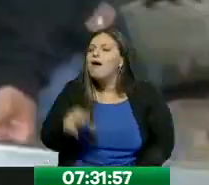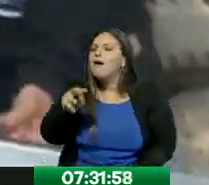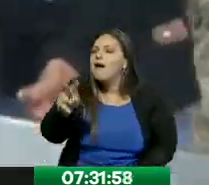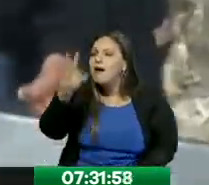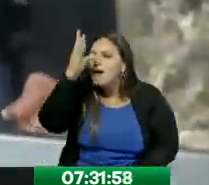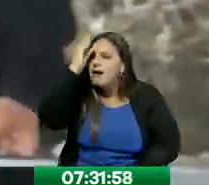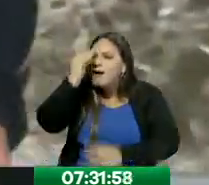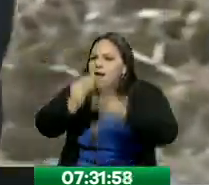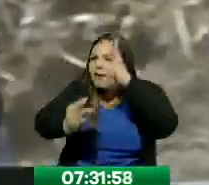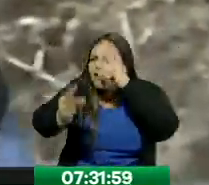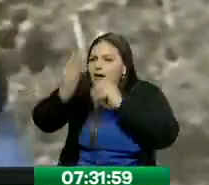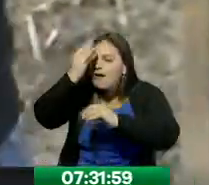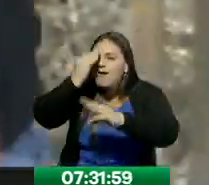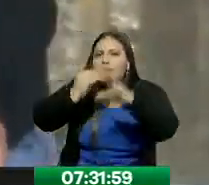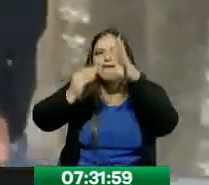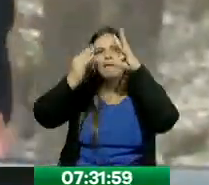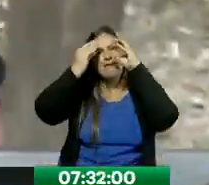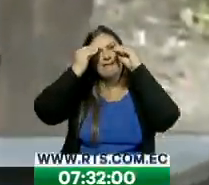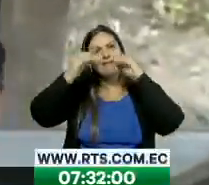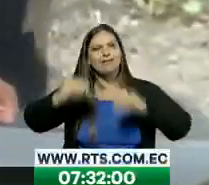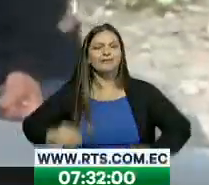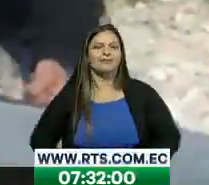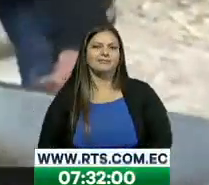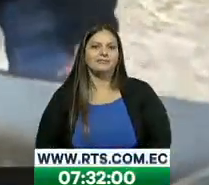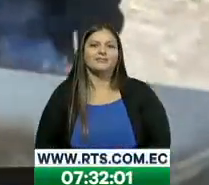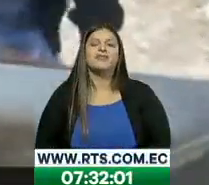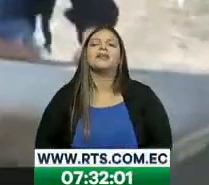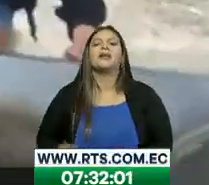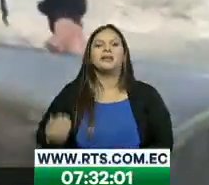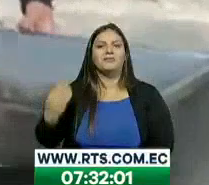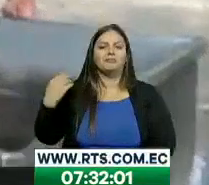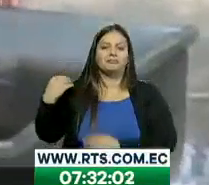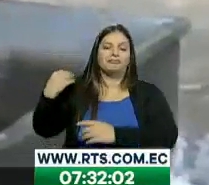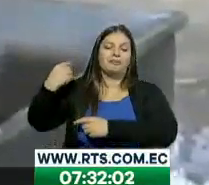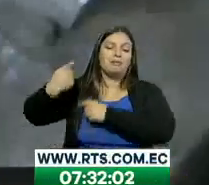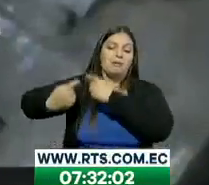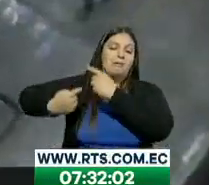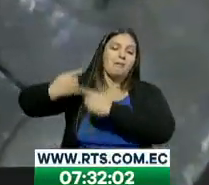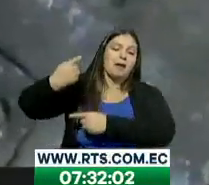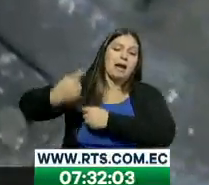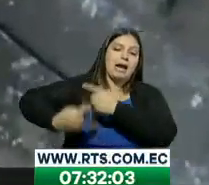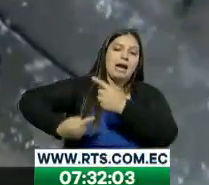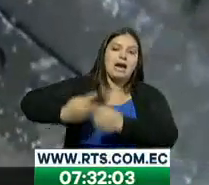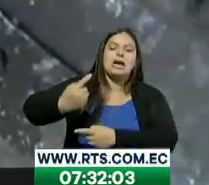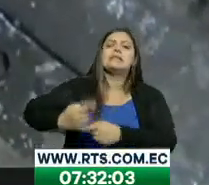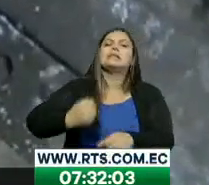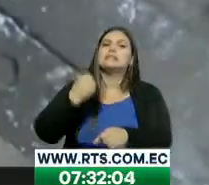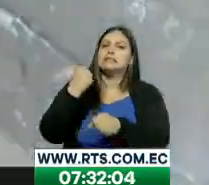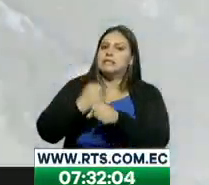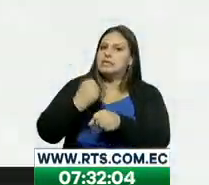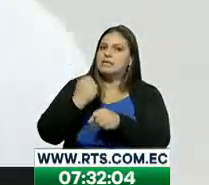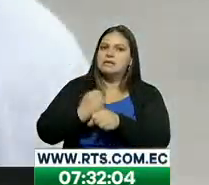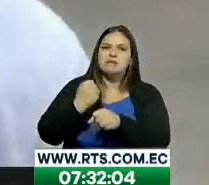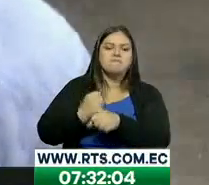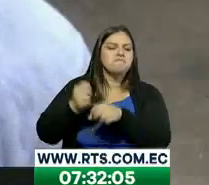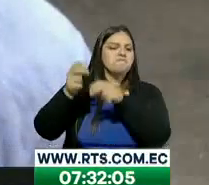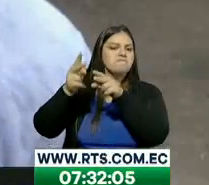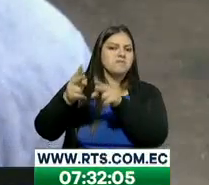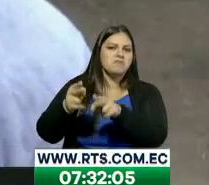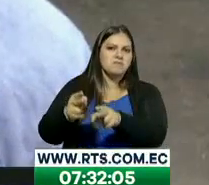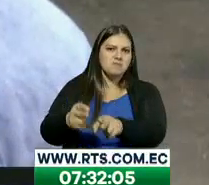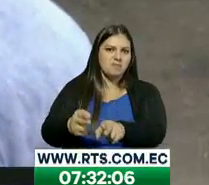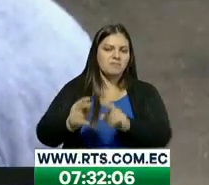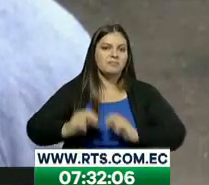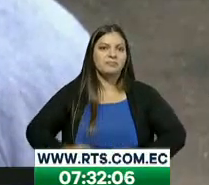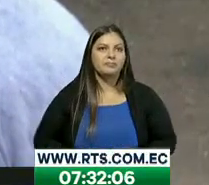fue precisamente monetaria, sino empírica. Aquí la molienda empieza mucho antes de que suba el sol. Casi la mayoría